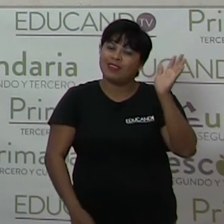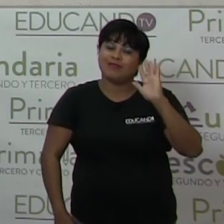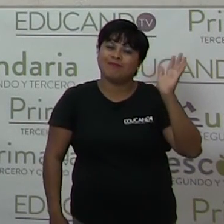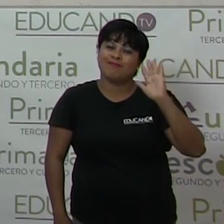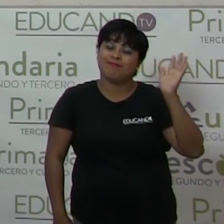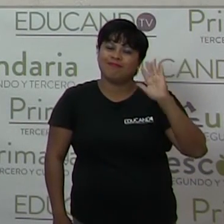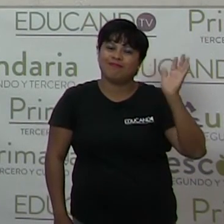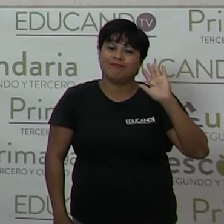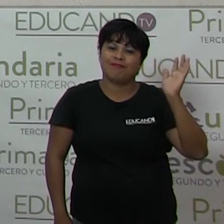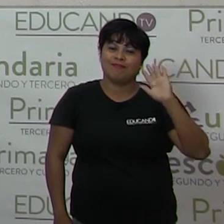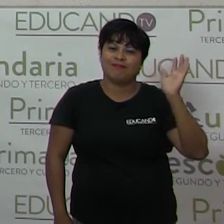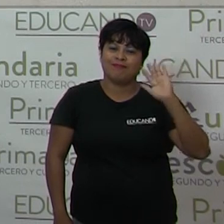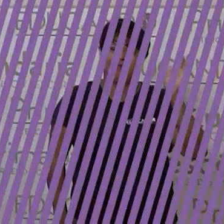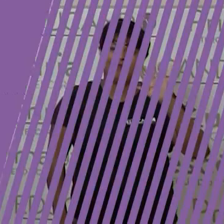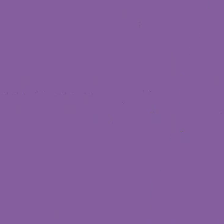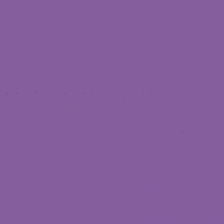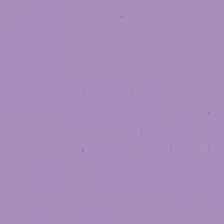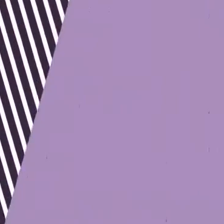abrazote